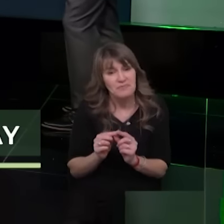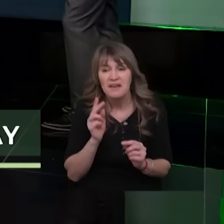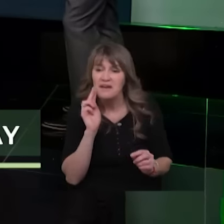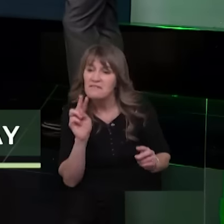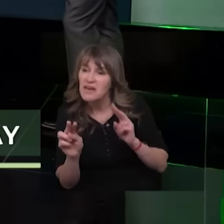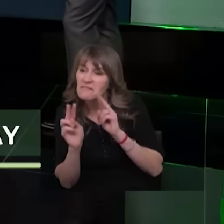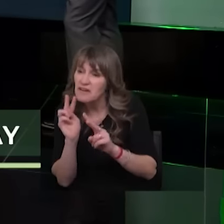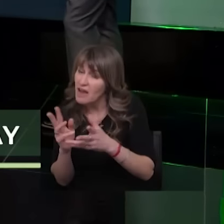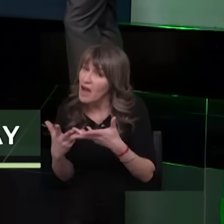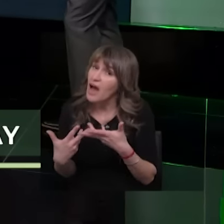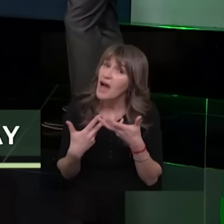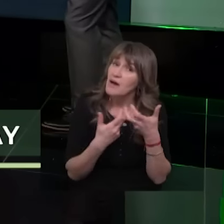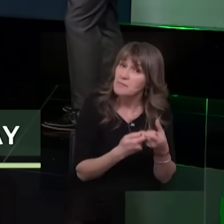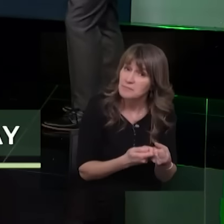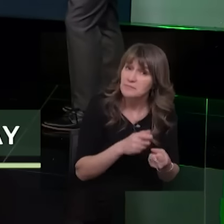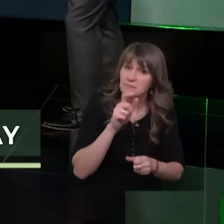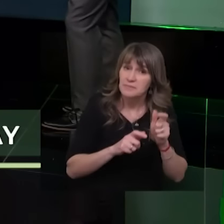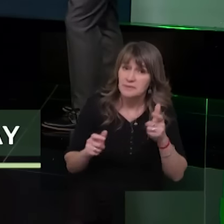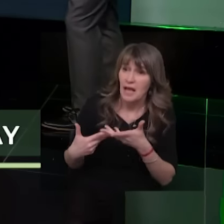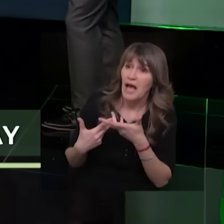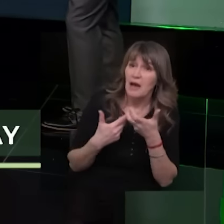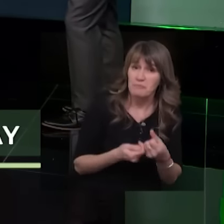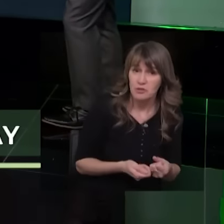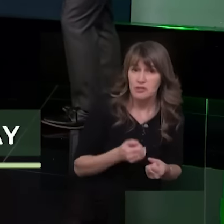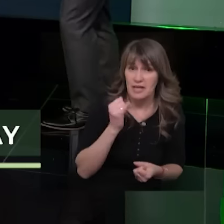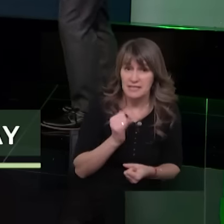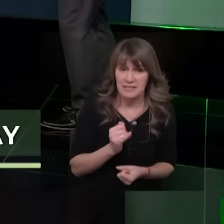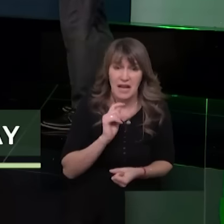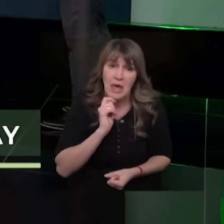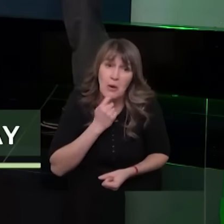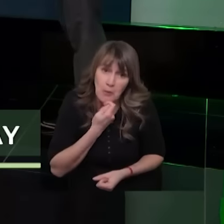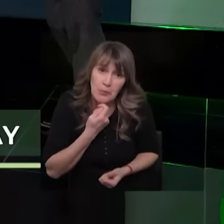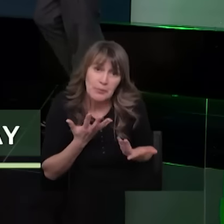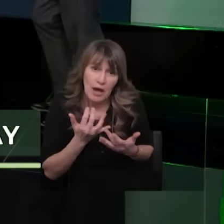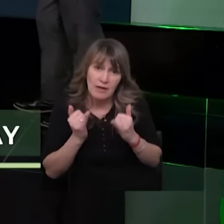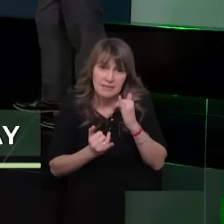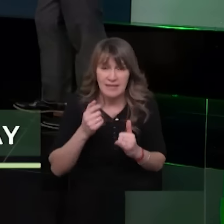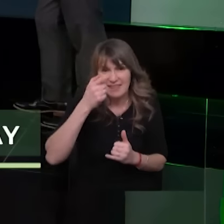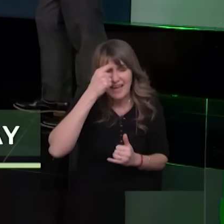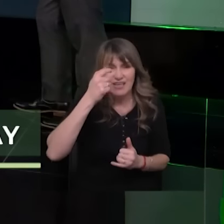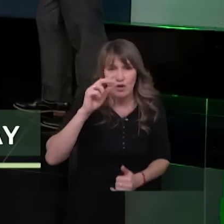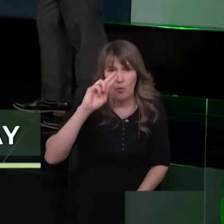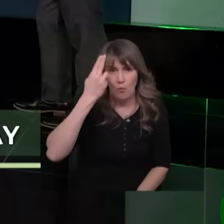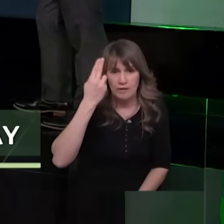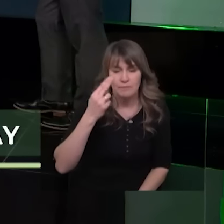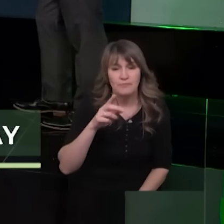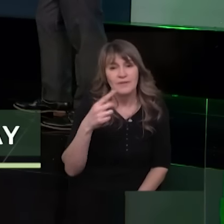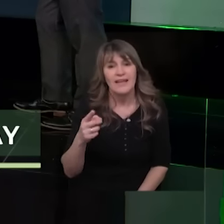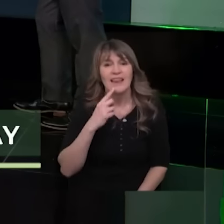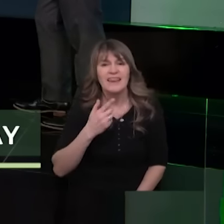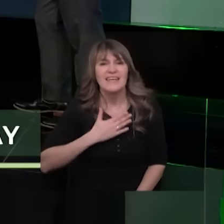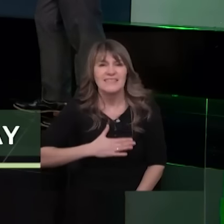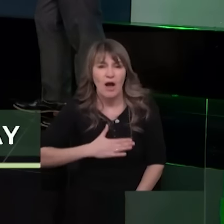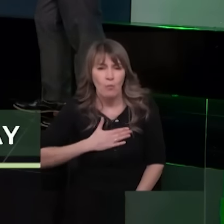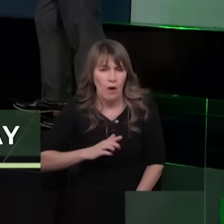positivamente para vielsa la visión de la ciudadanía uruguaya acerca de que sea el técnico uruguayo también los niveles de acuerdo vemos que